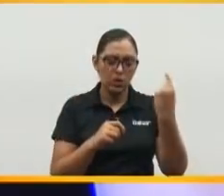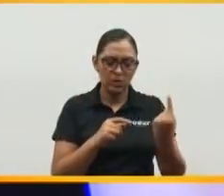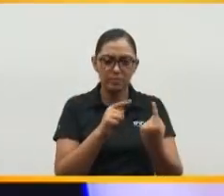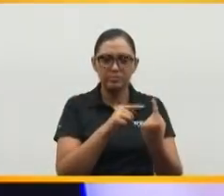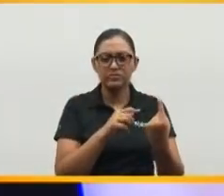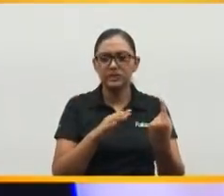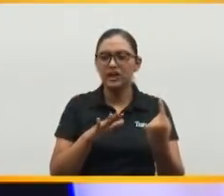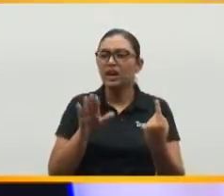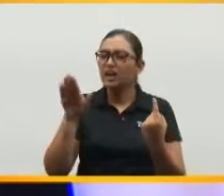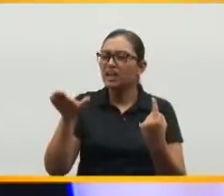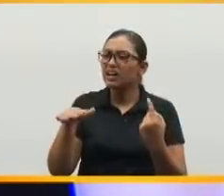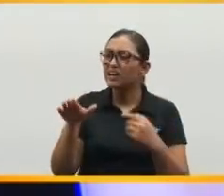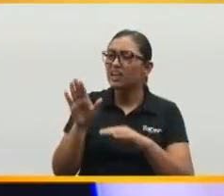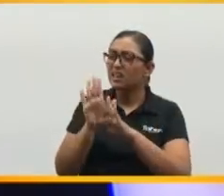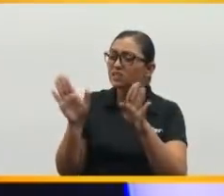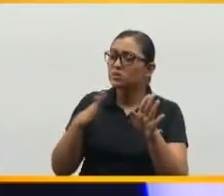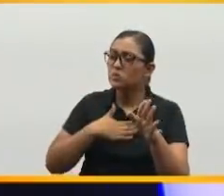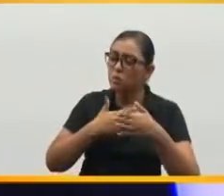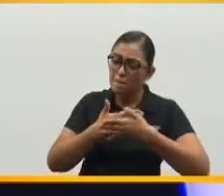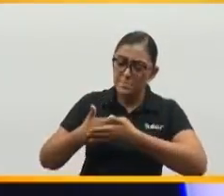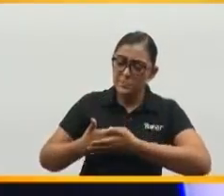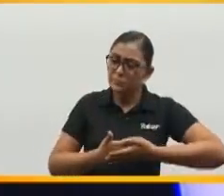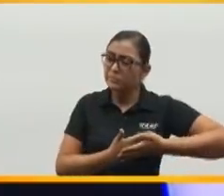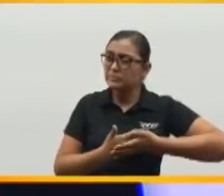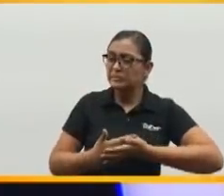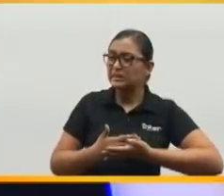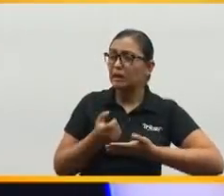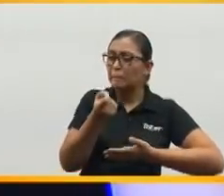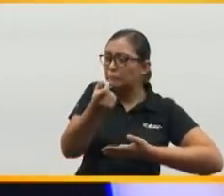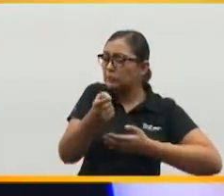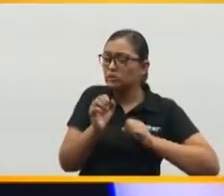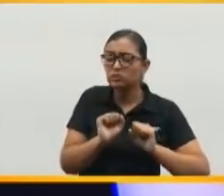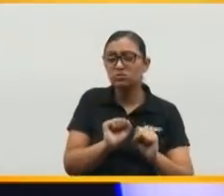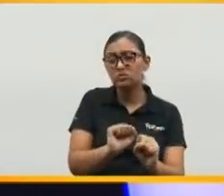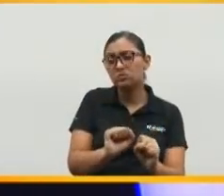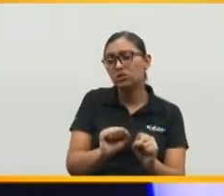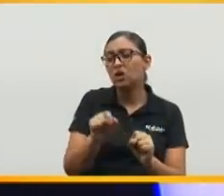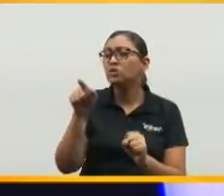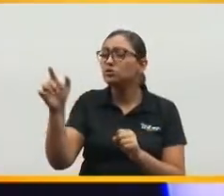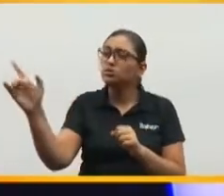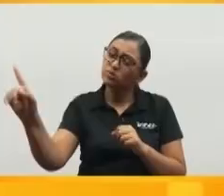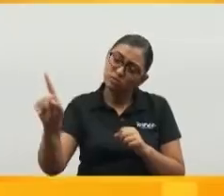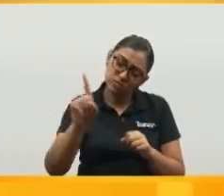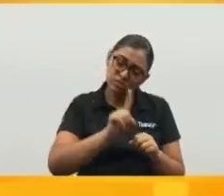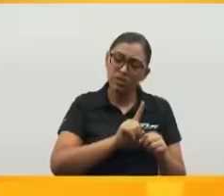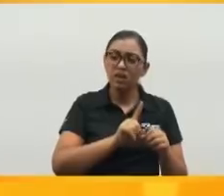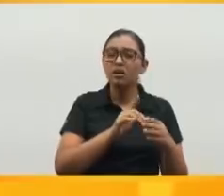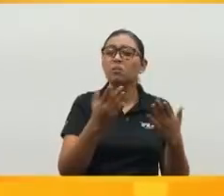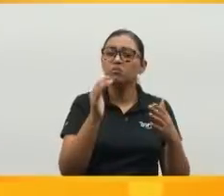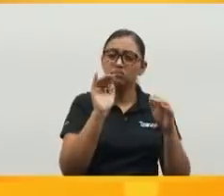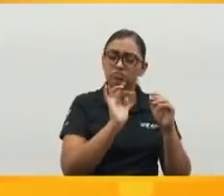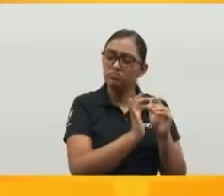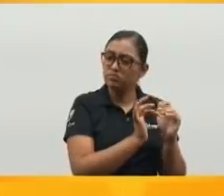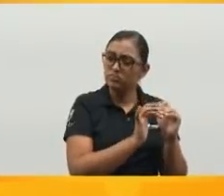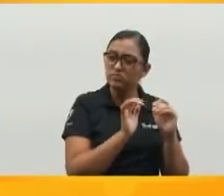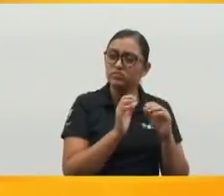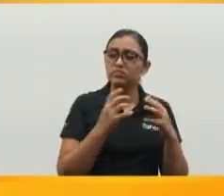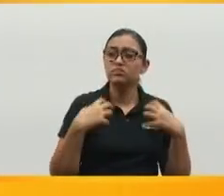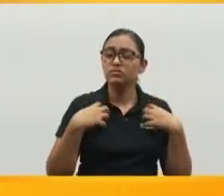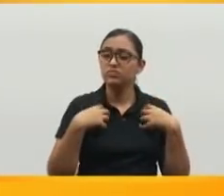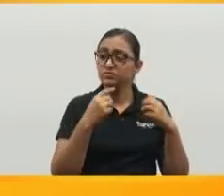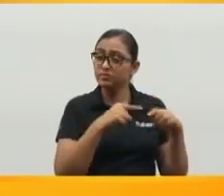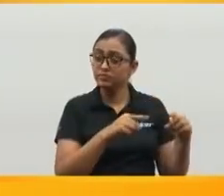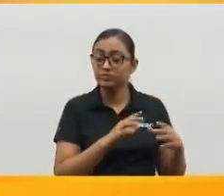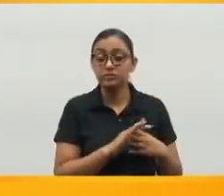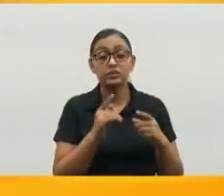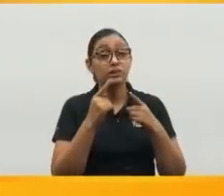hija está agonizando, ven y pon las manos sobre ella para que sea salva y vivirá. Fue pues con él, y le seguía una gran multitud y la apretaban, pero una mujer que